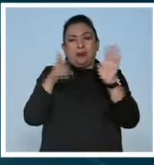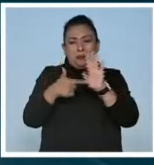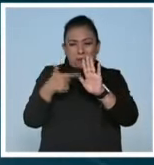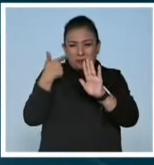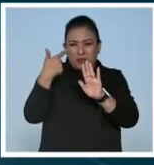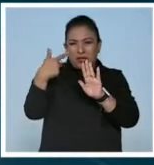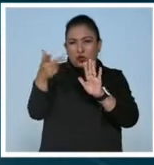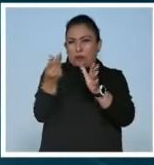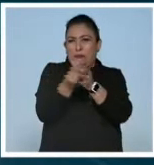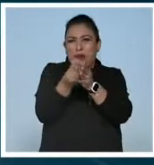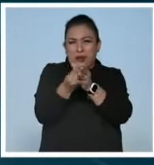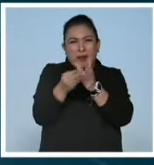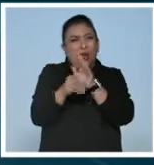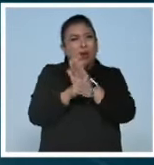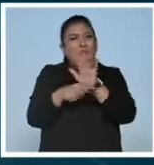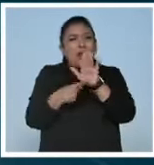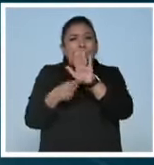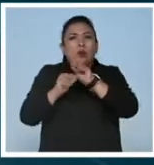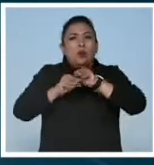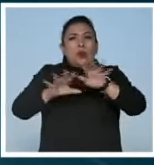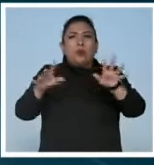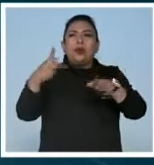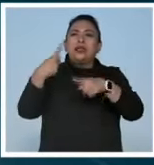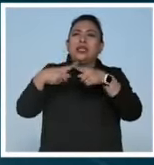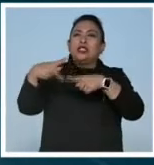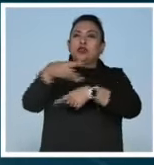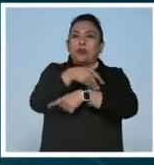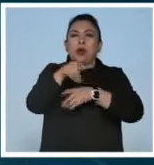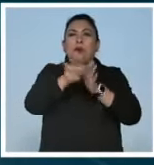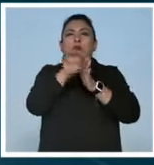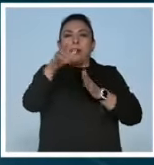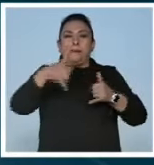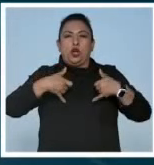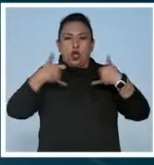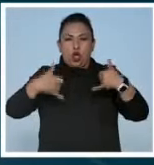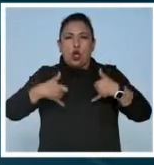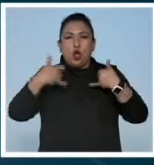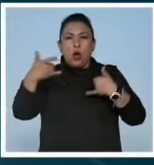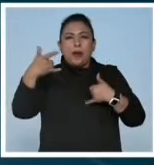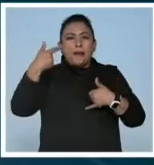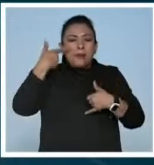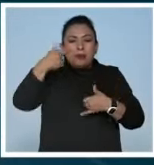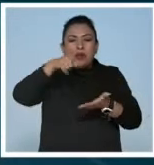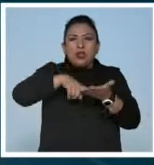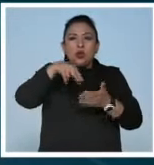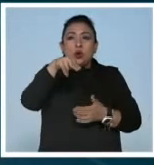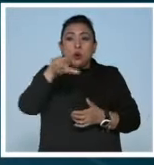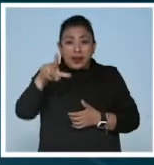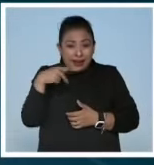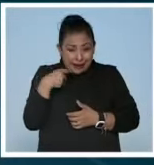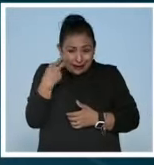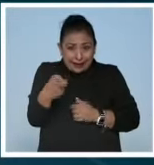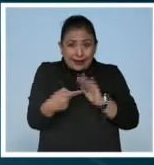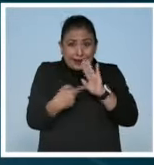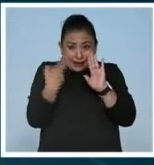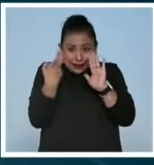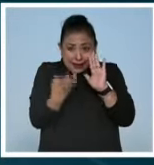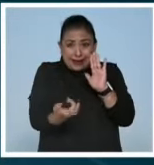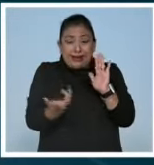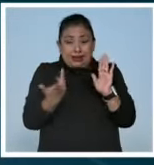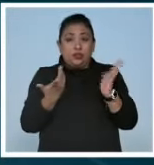de su vida privada, quién es su familia. El caso de la joven que fue encontrada en una cisterna en Nuevo León es un claro ejemplo de